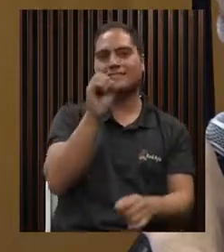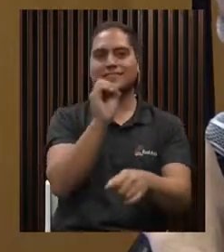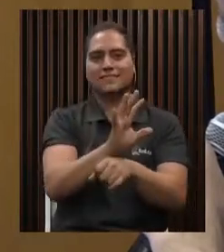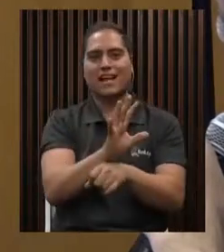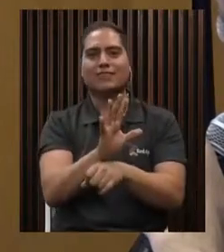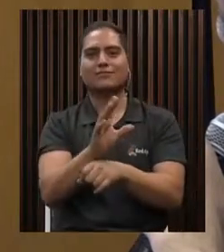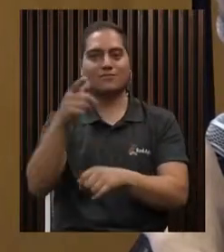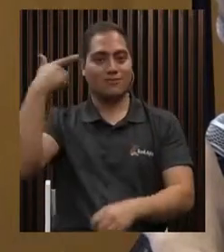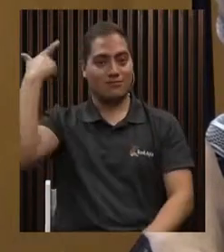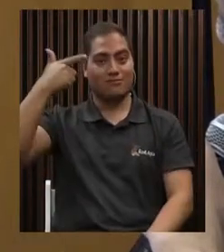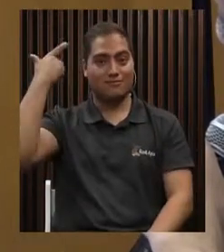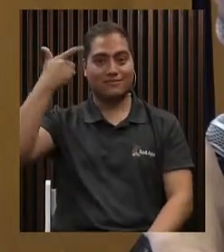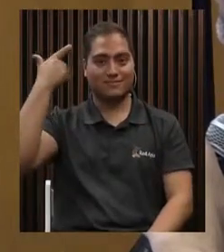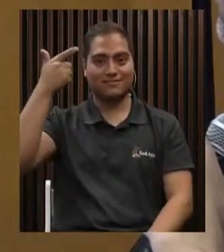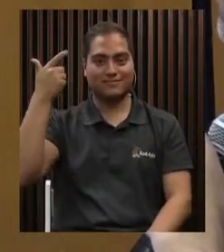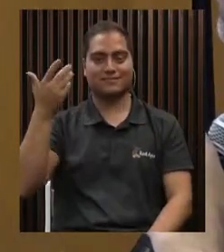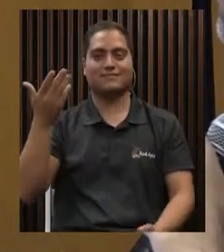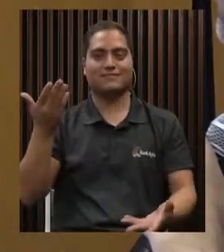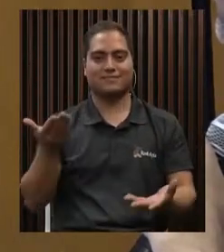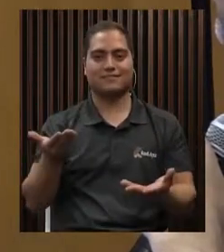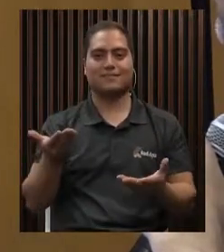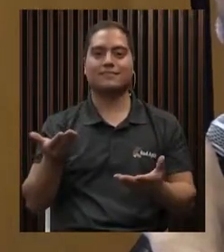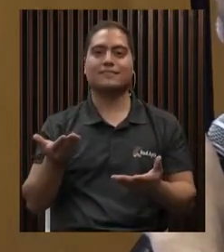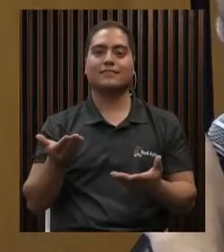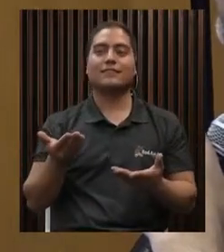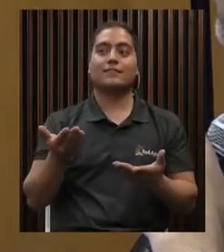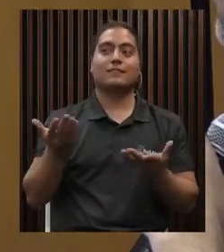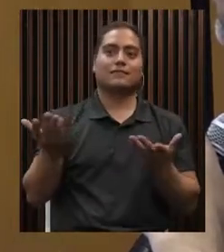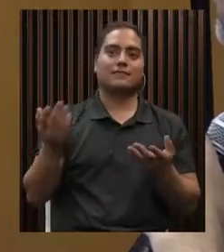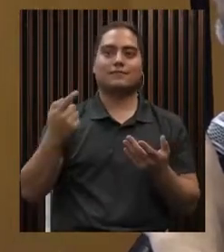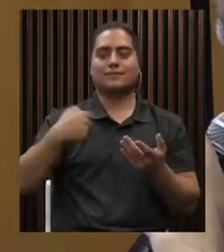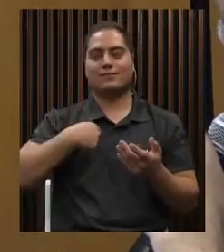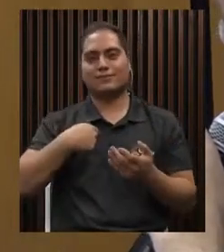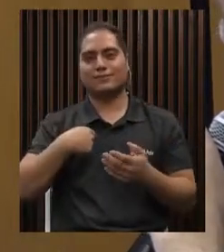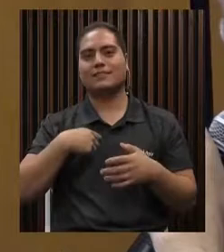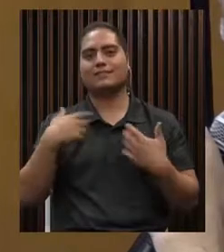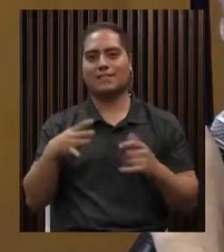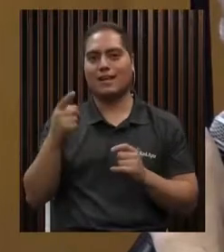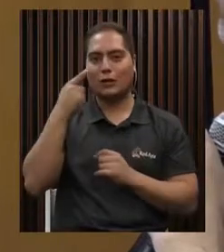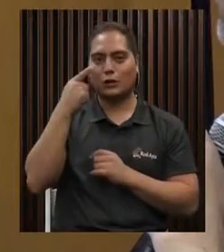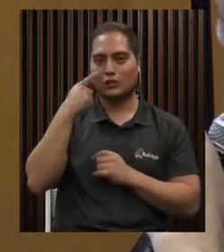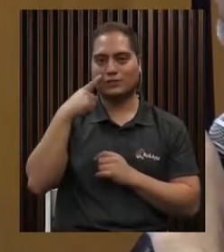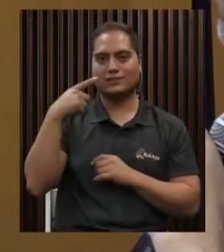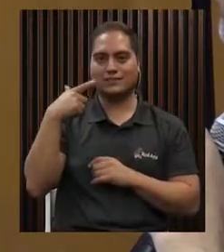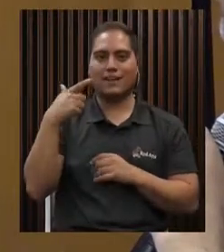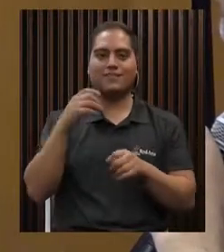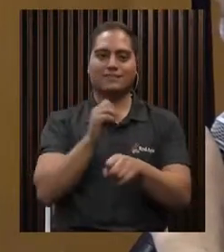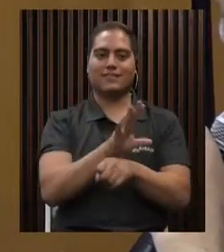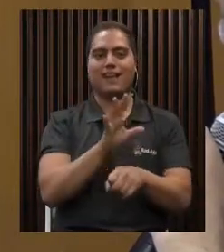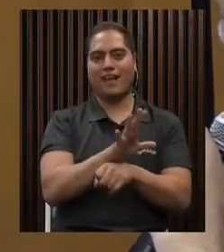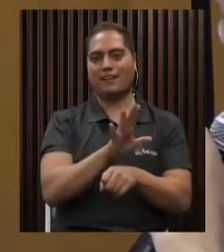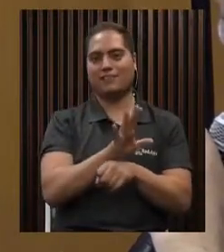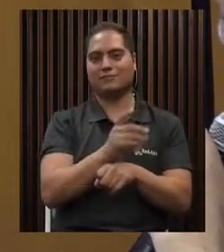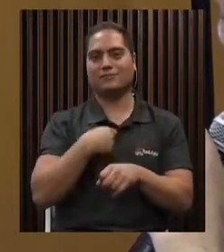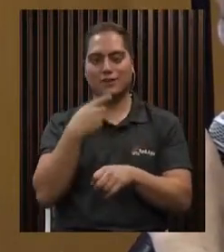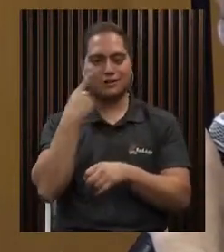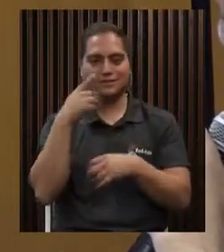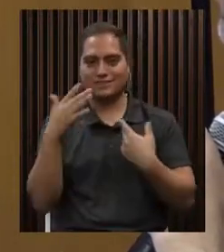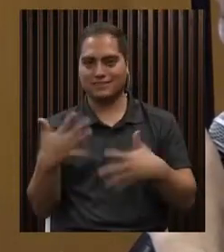porque, pese al hecho de que yo ya conocía de cerca el teatro, de poder hablar,